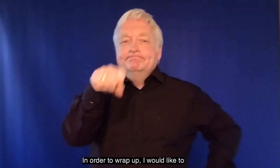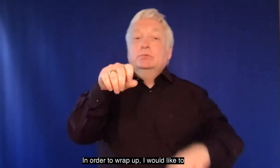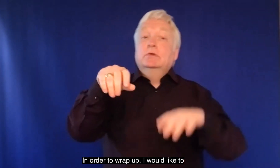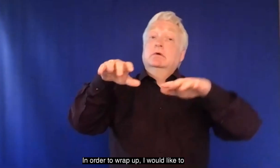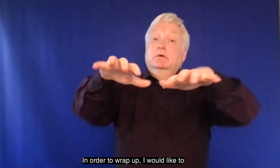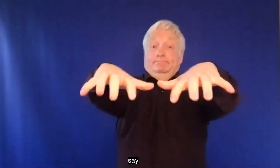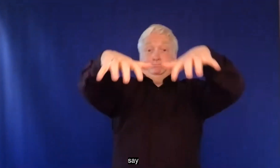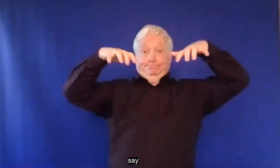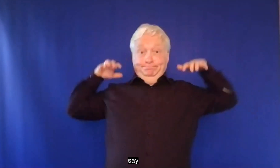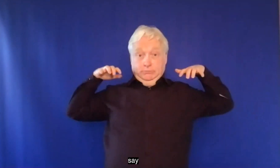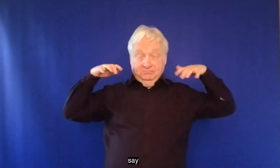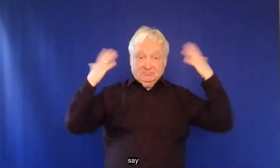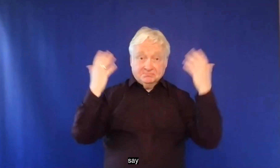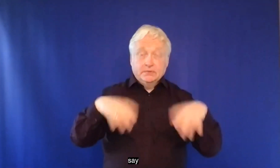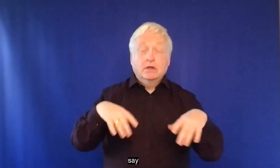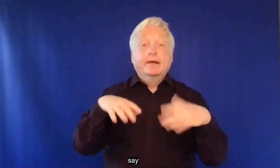una de las cosas